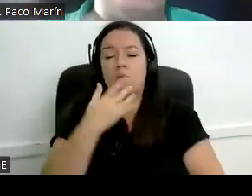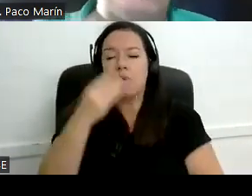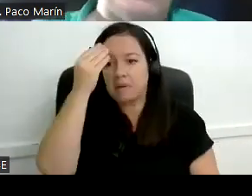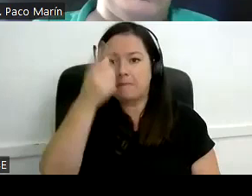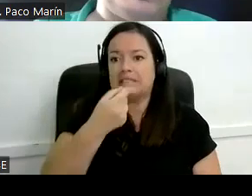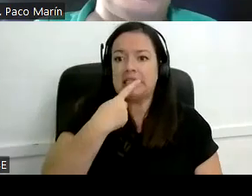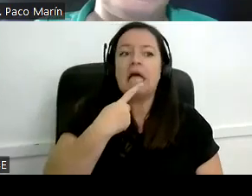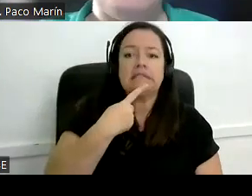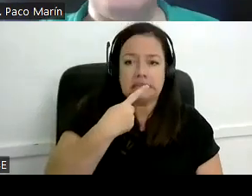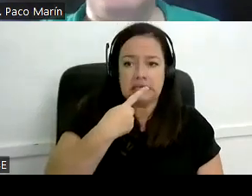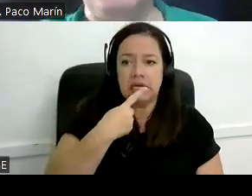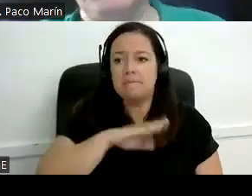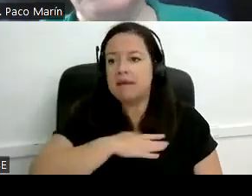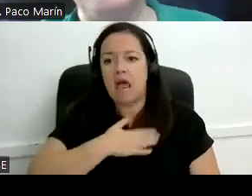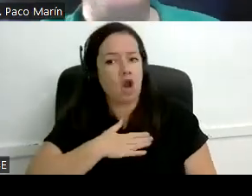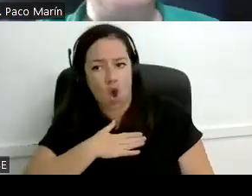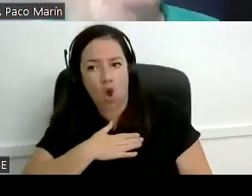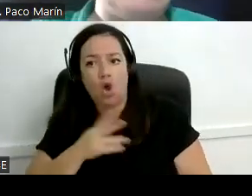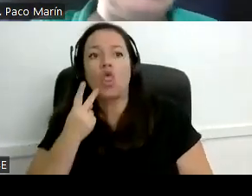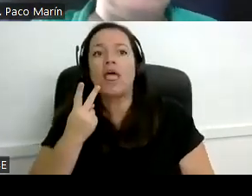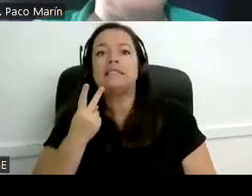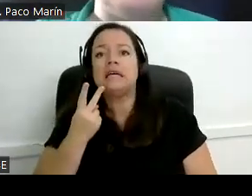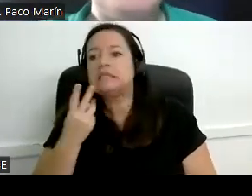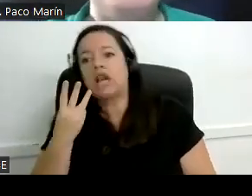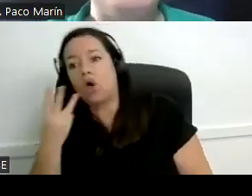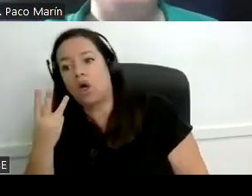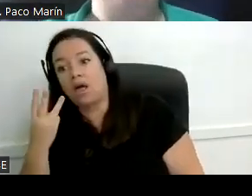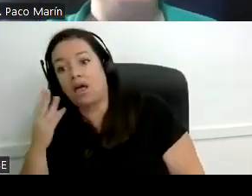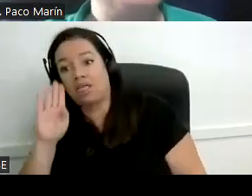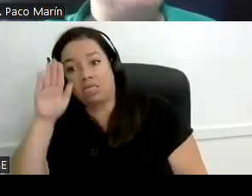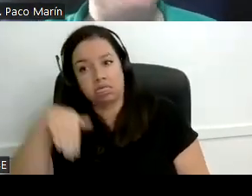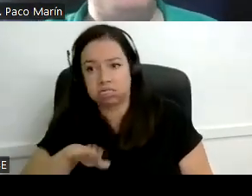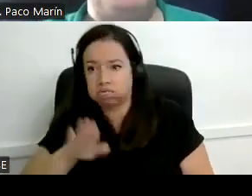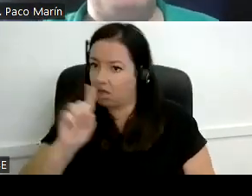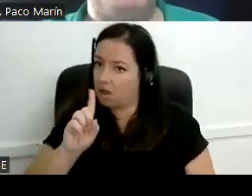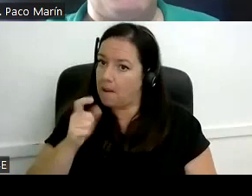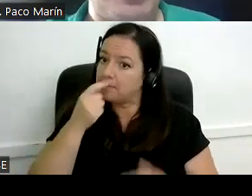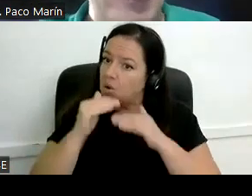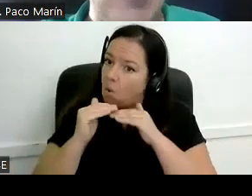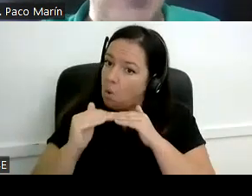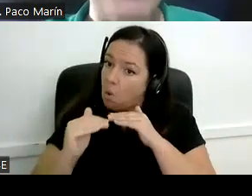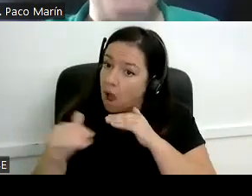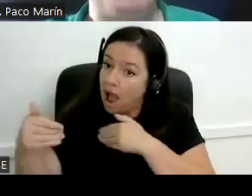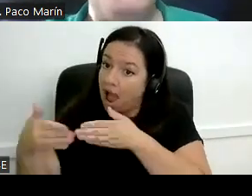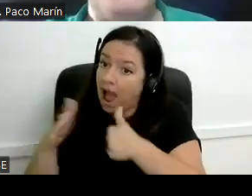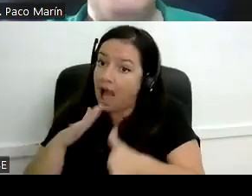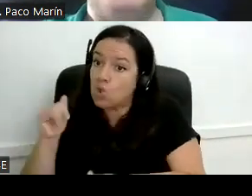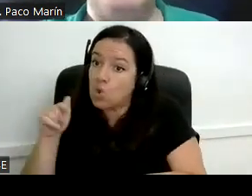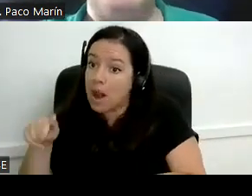sí, otro día no, 2 días sí, 3 días no, el Night Master no habrá ningún problema, porque cuando le